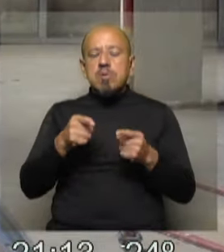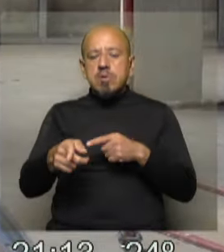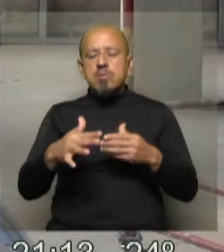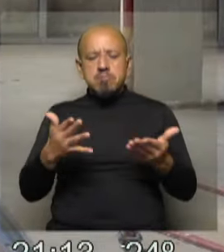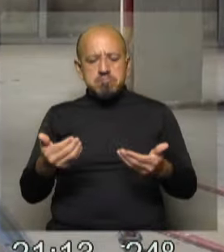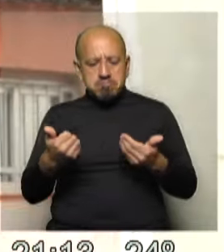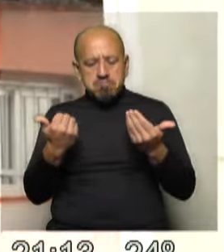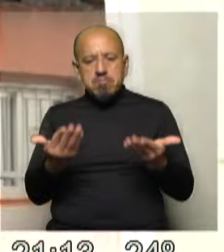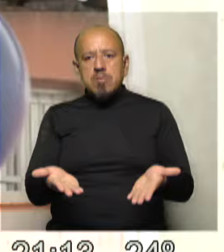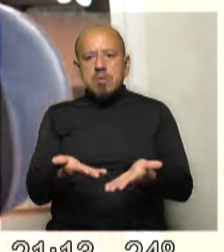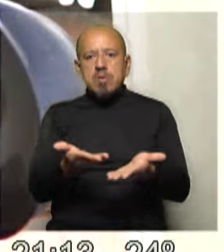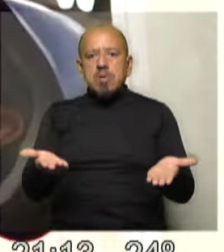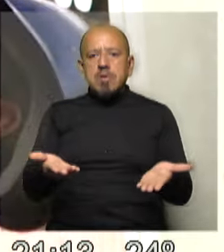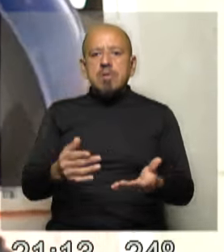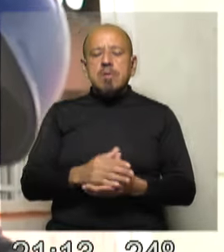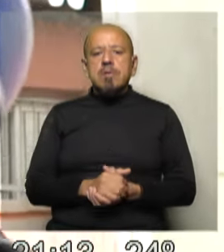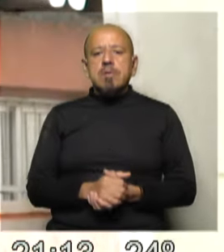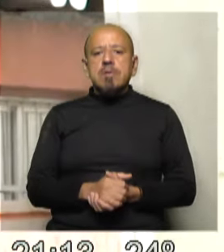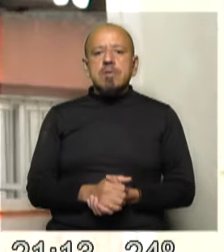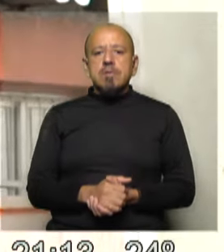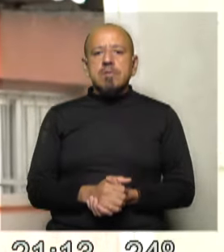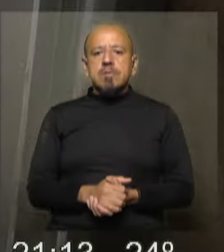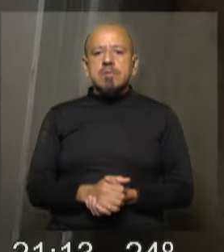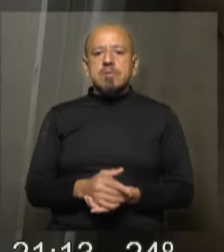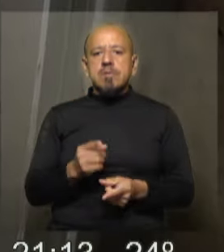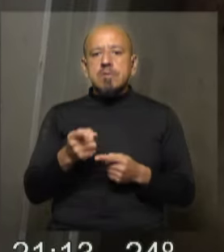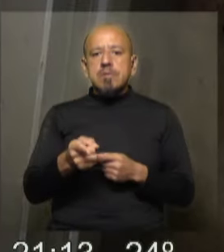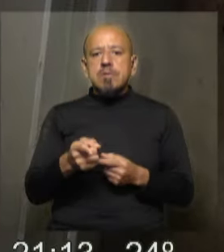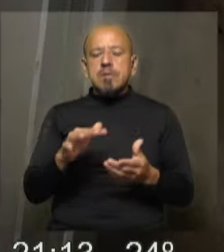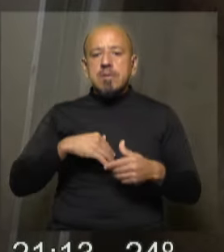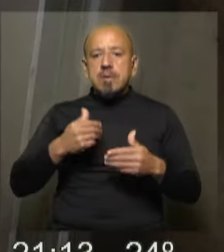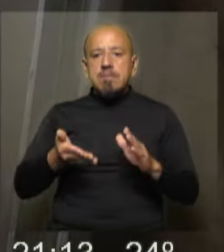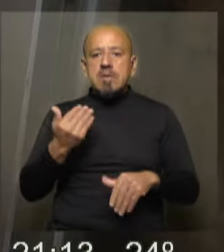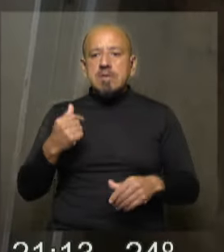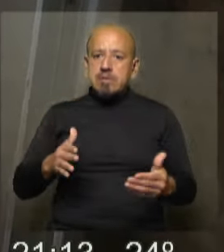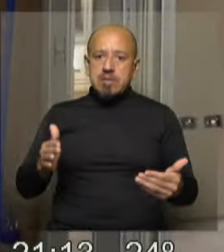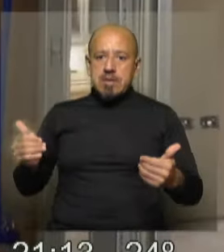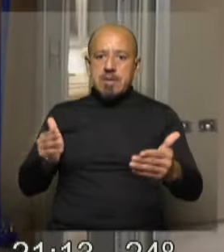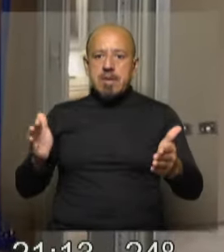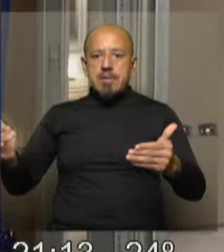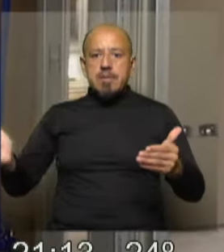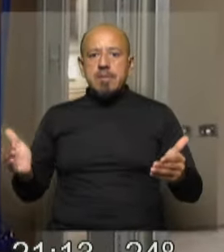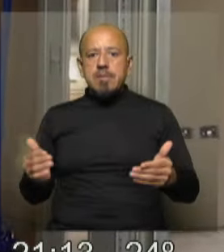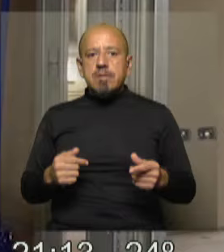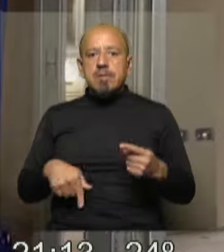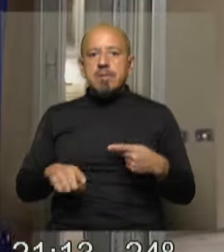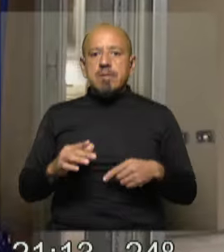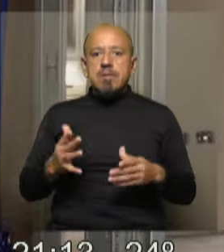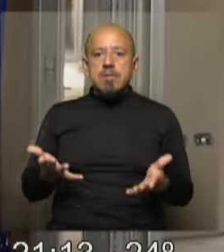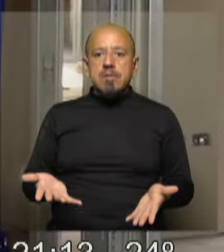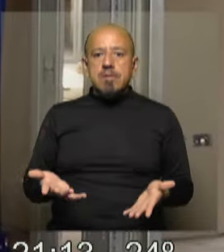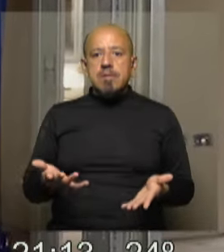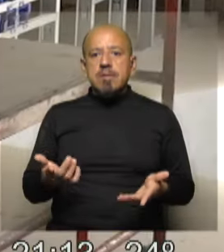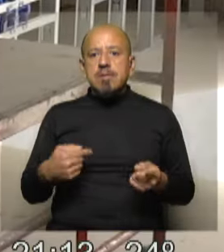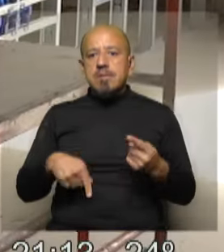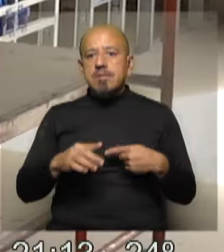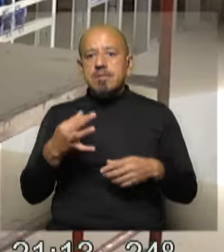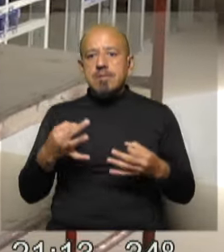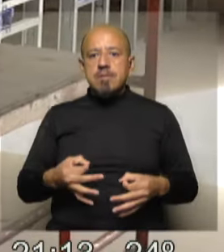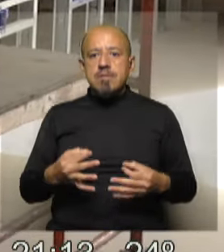aporte al barrio. Esta es la sala grande, la que estamos ahora. Y bueno, no sé qué más comentarte, porque la verdad